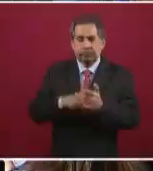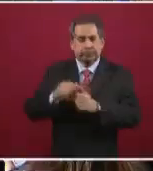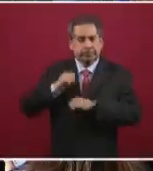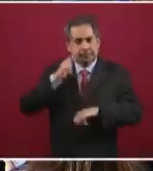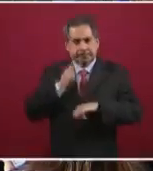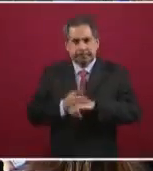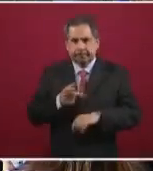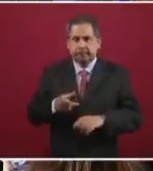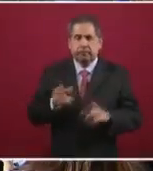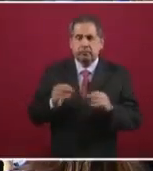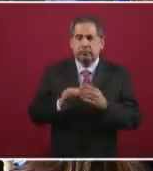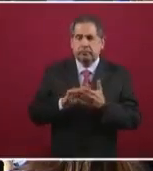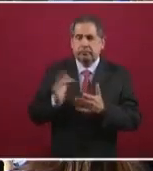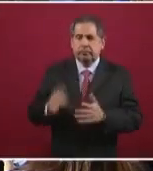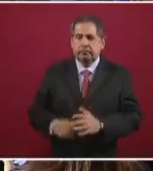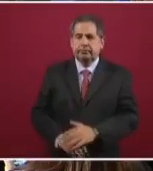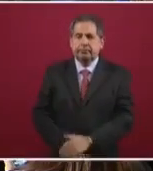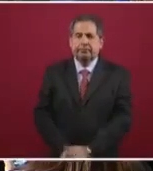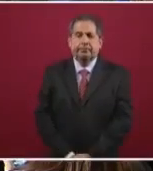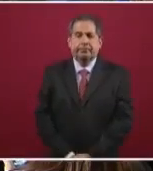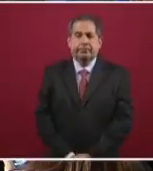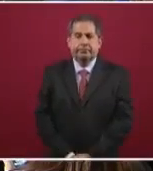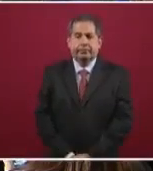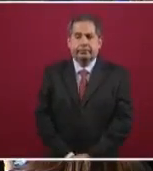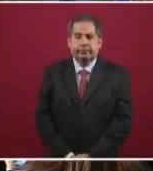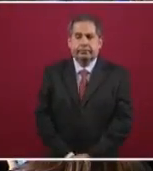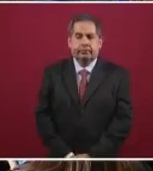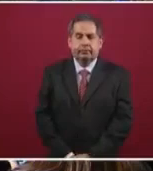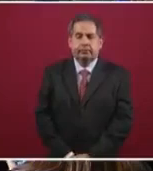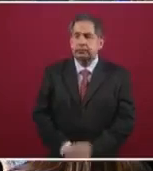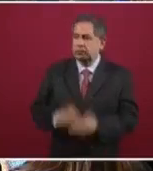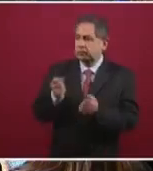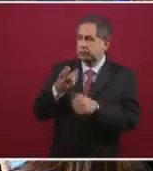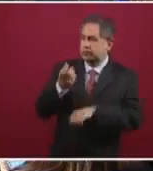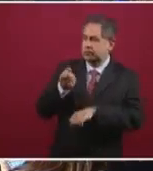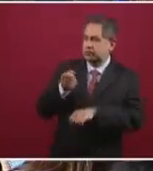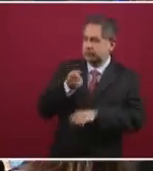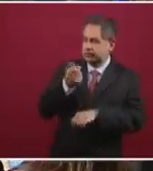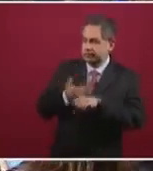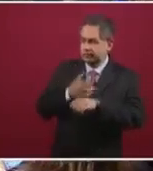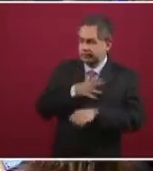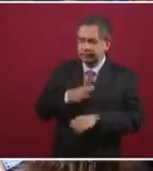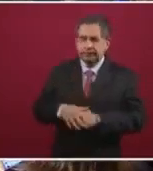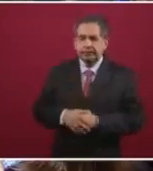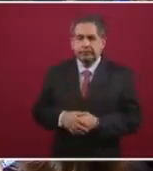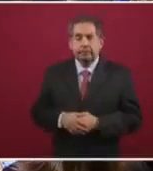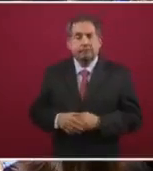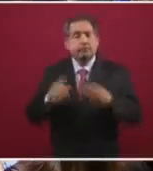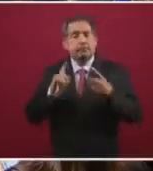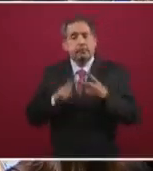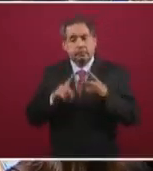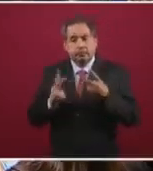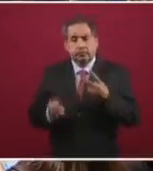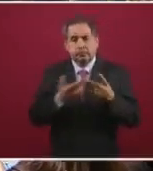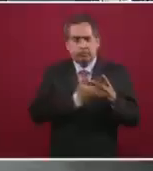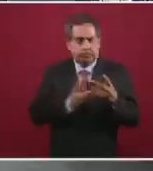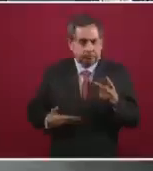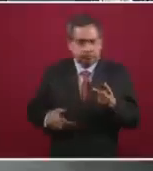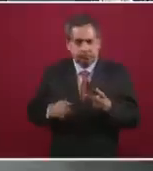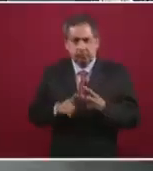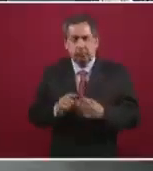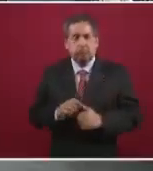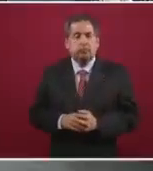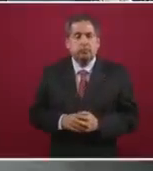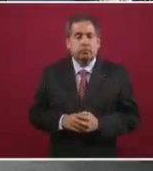armas. Muchas gracias. Muchas gracias, secretario general. Mi pregunta última, señor presidente.